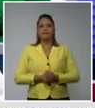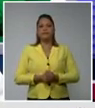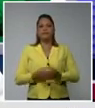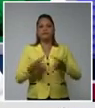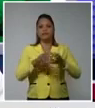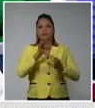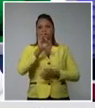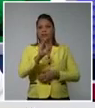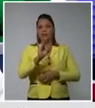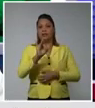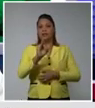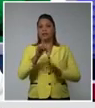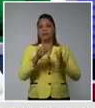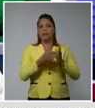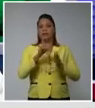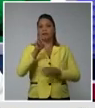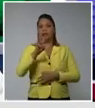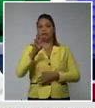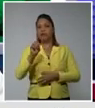7.301,